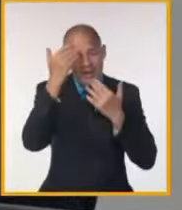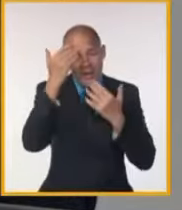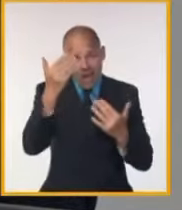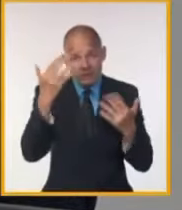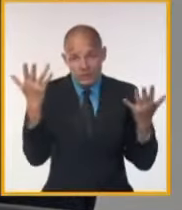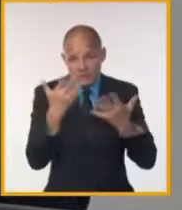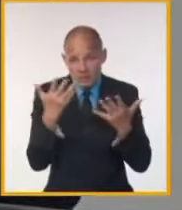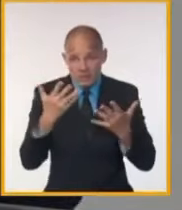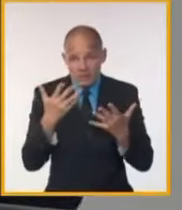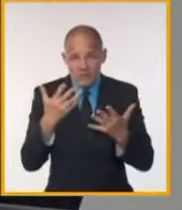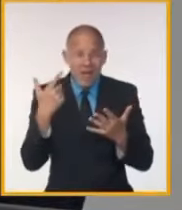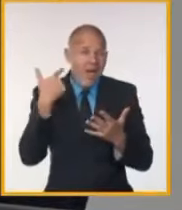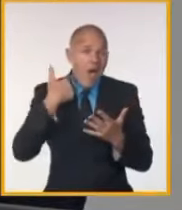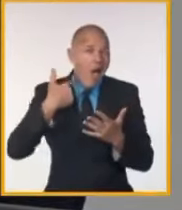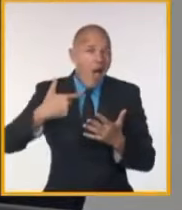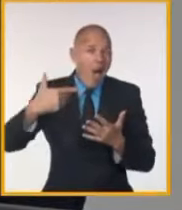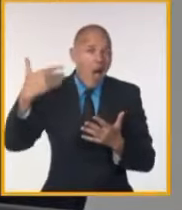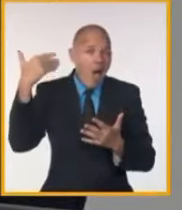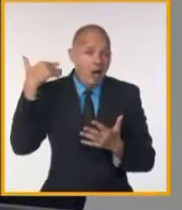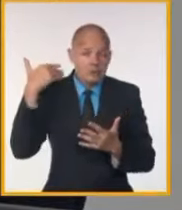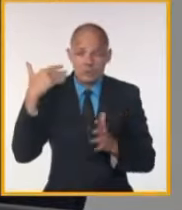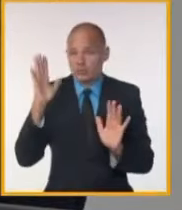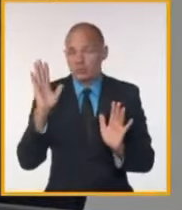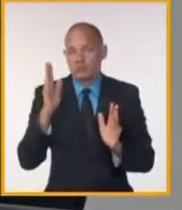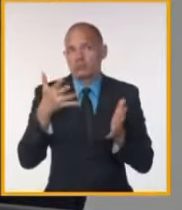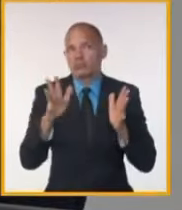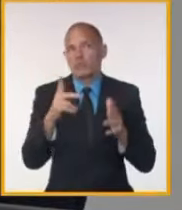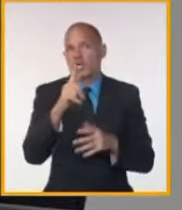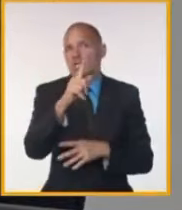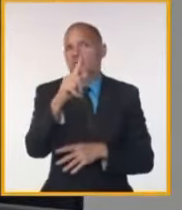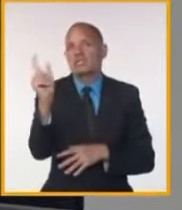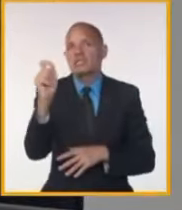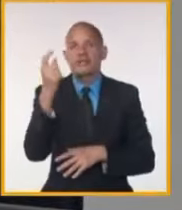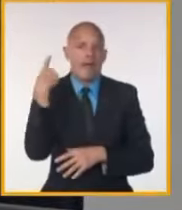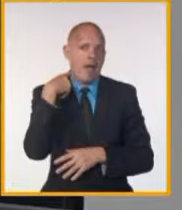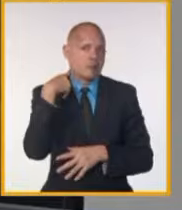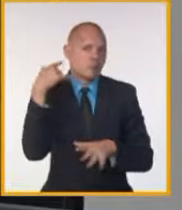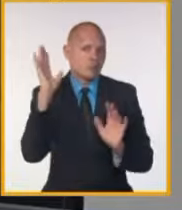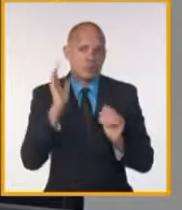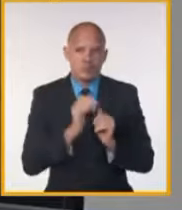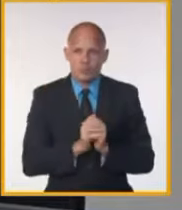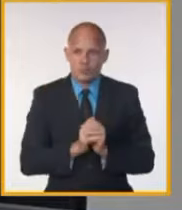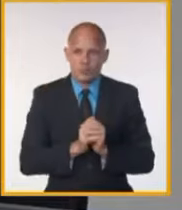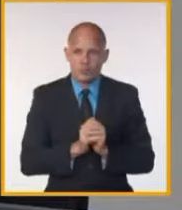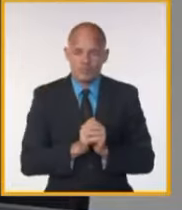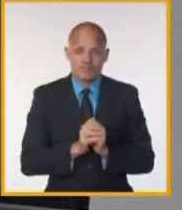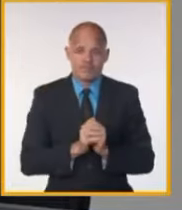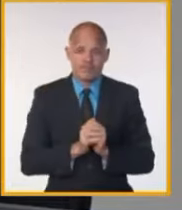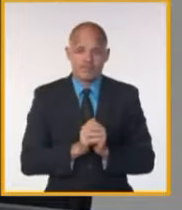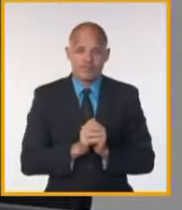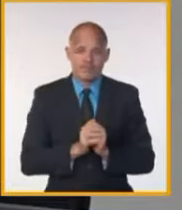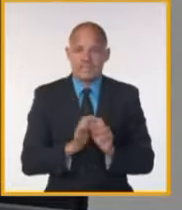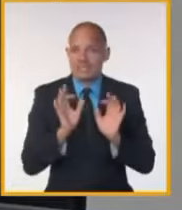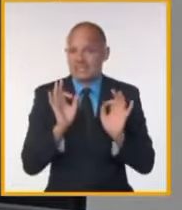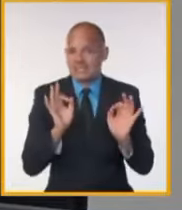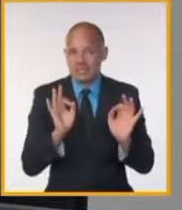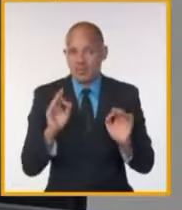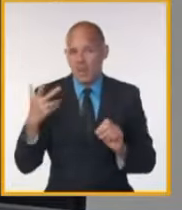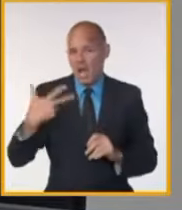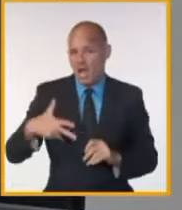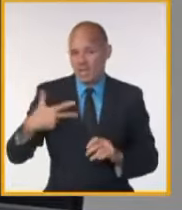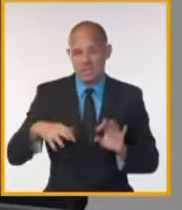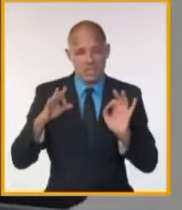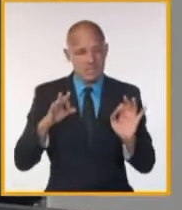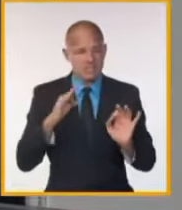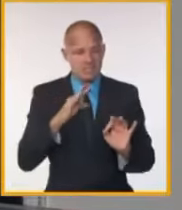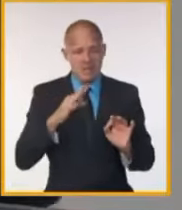medio ya casi de un siglo no y y y Si de algo se enorgullecía